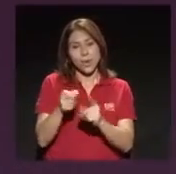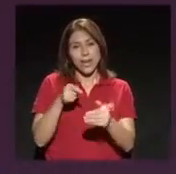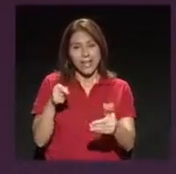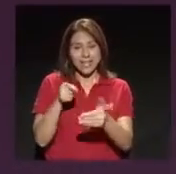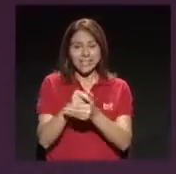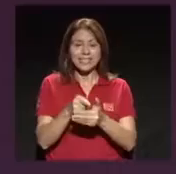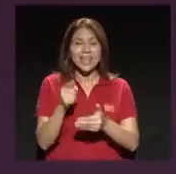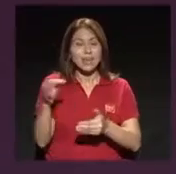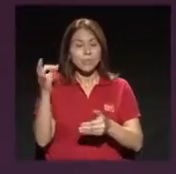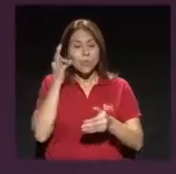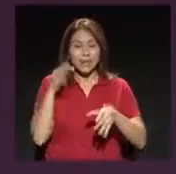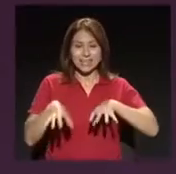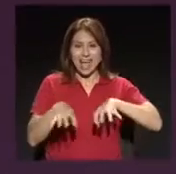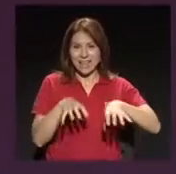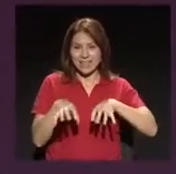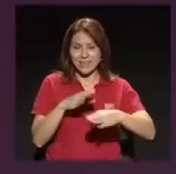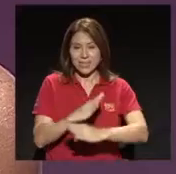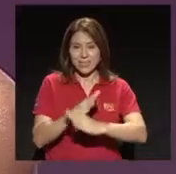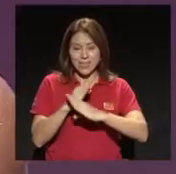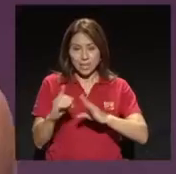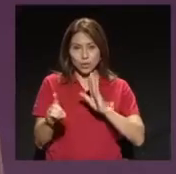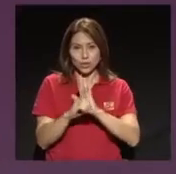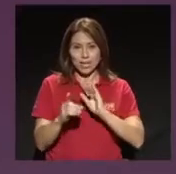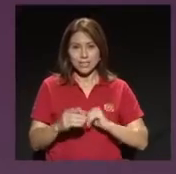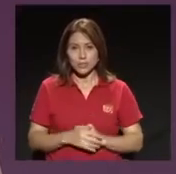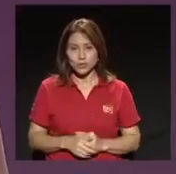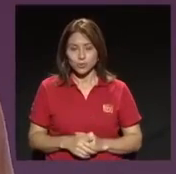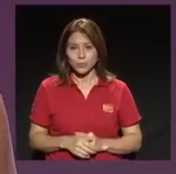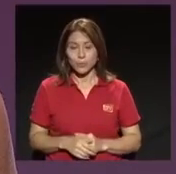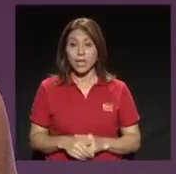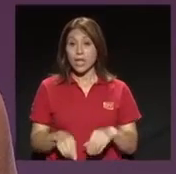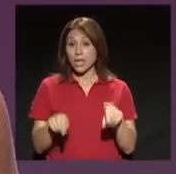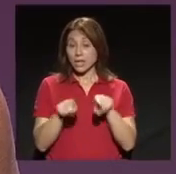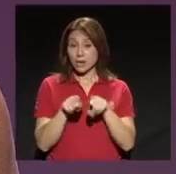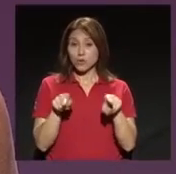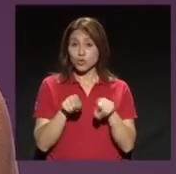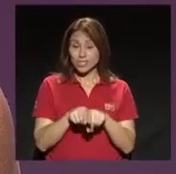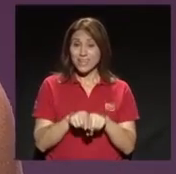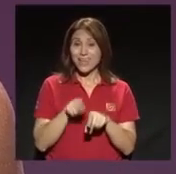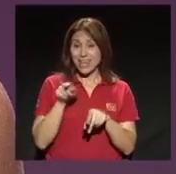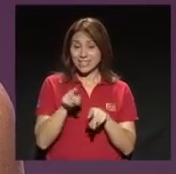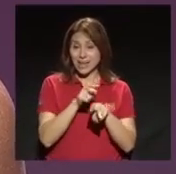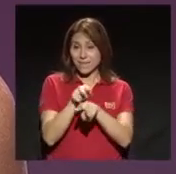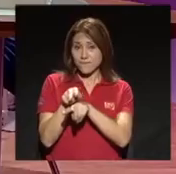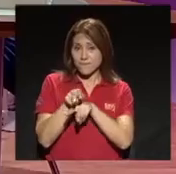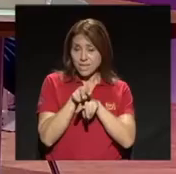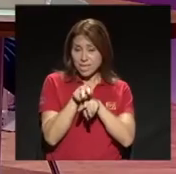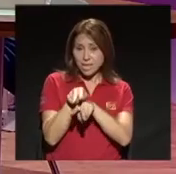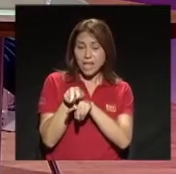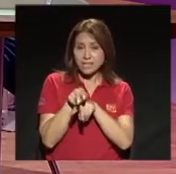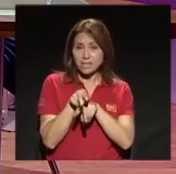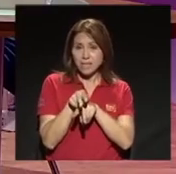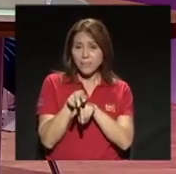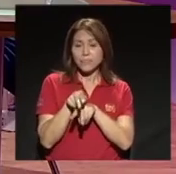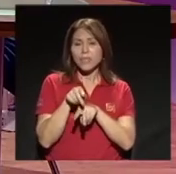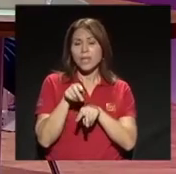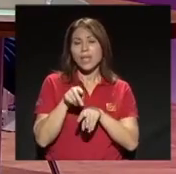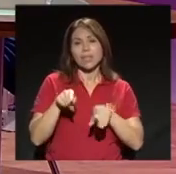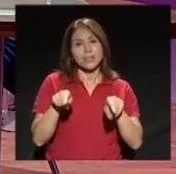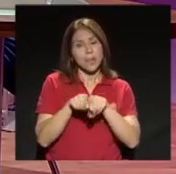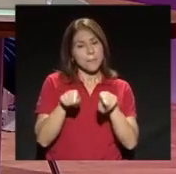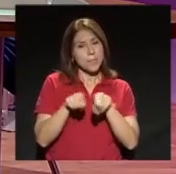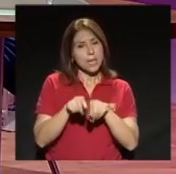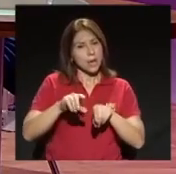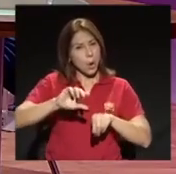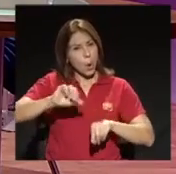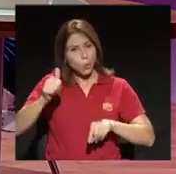activistas, de las mujeres que están defendiendo los derechos. Inclusive esa vigilancia, que es otro problema que no se discute mucho, también tiene